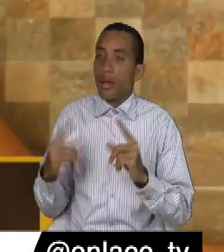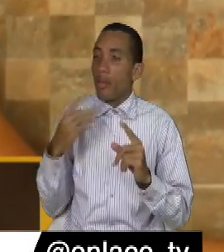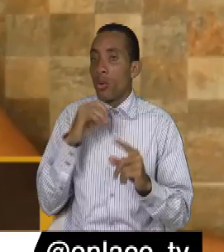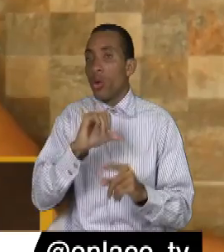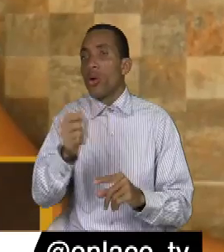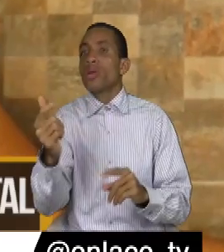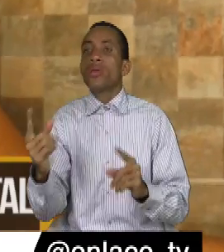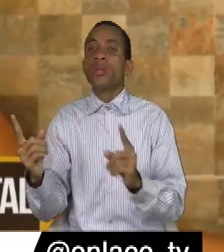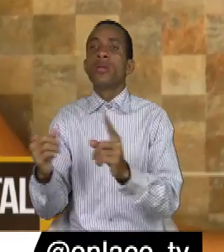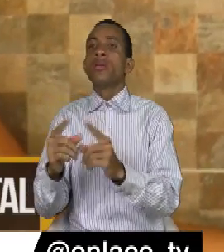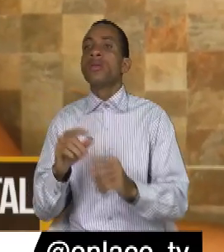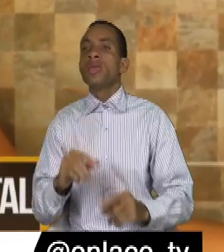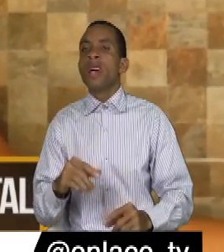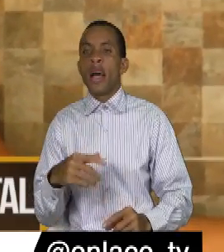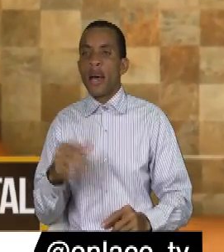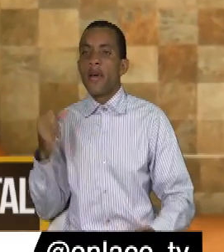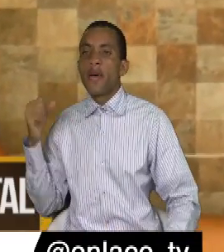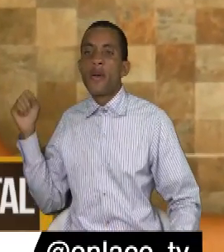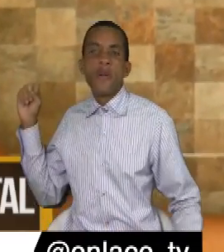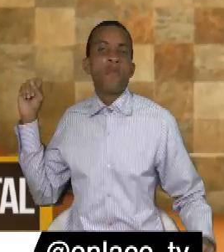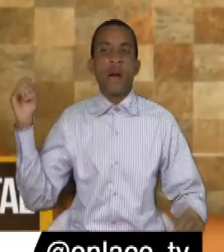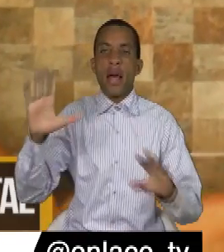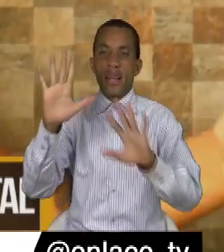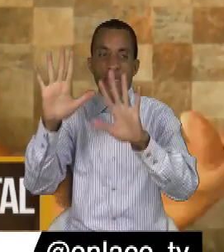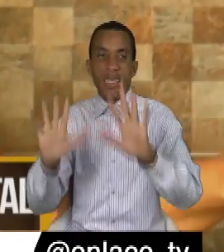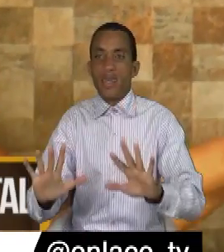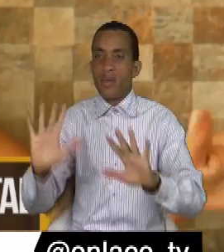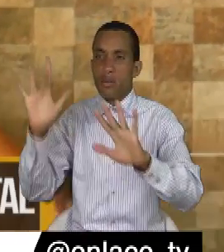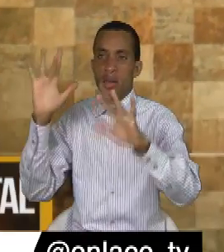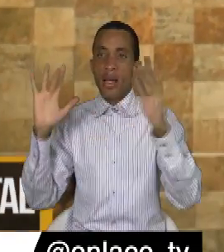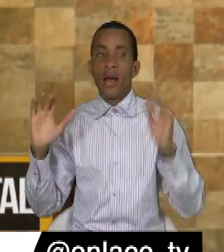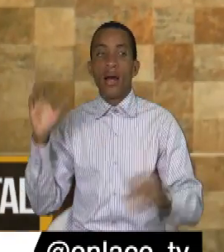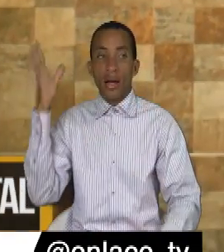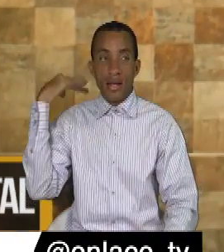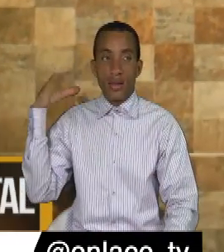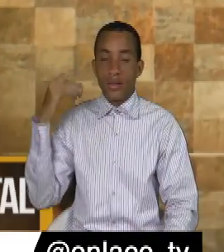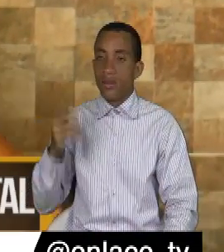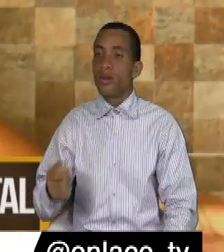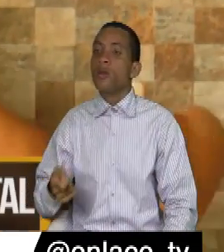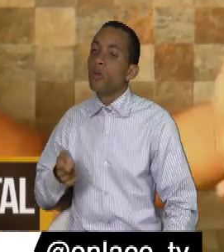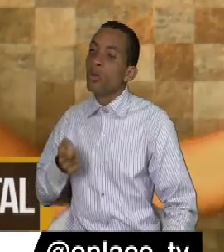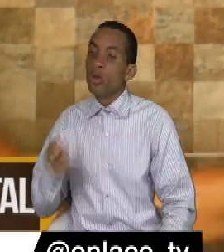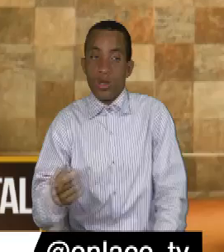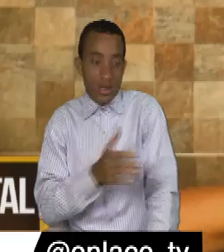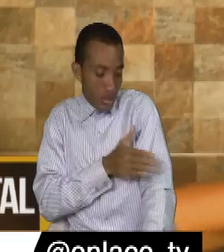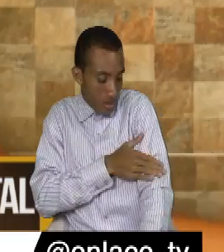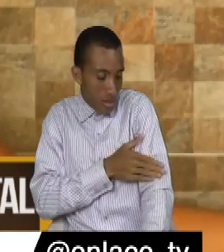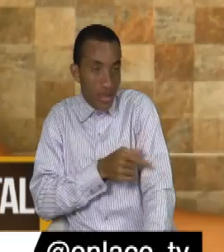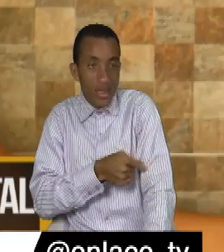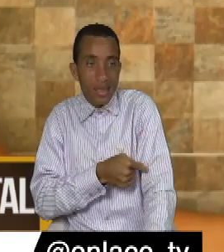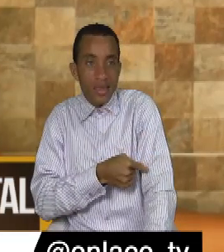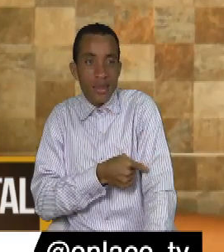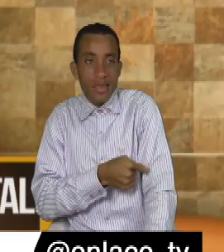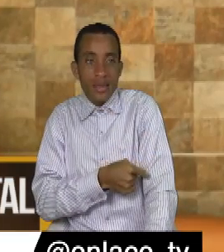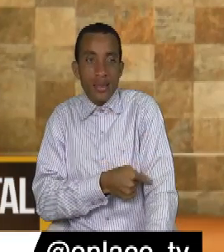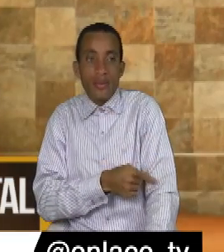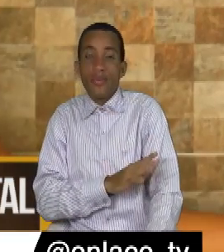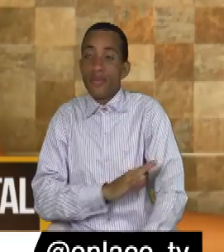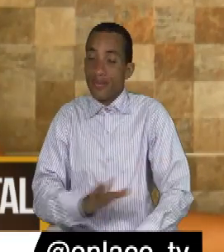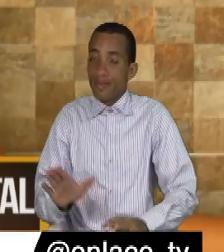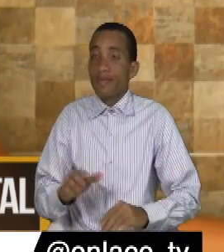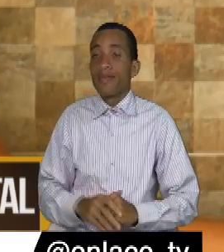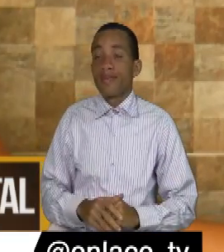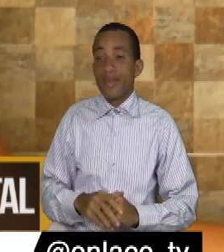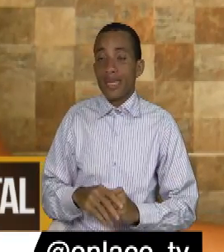los vidrios, él me persigue, anoche me apuñaló el brazo, me quitaron mi sello del bienestar a raíz de la situación